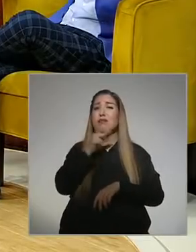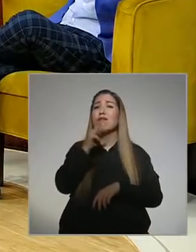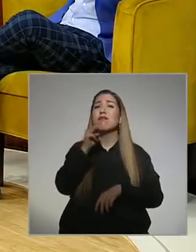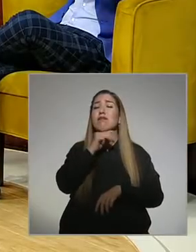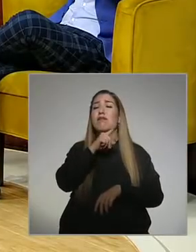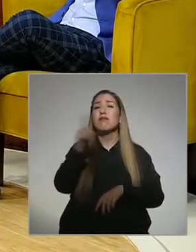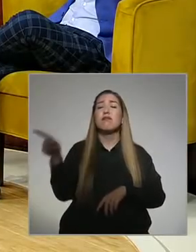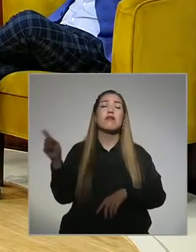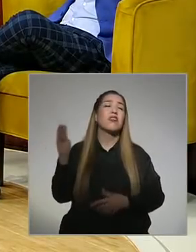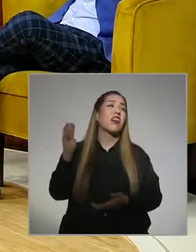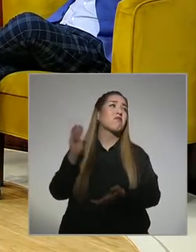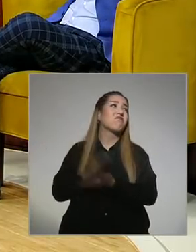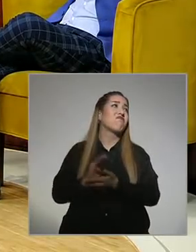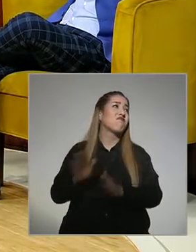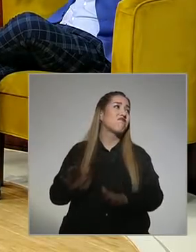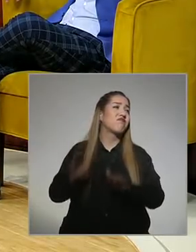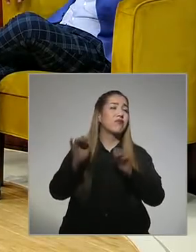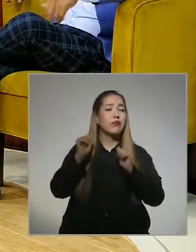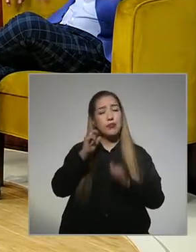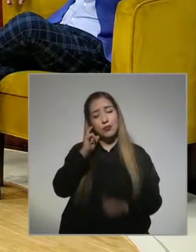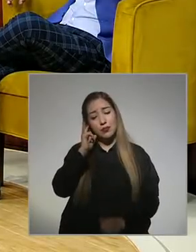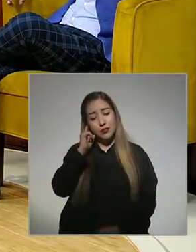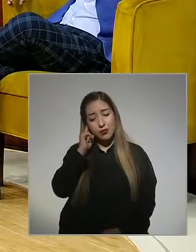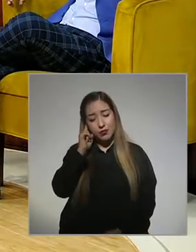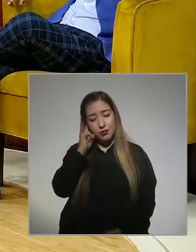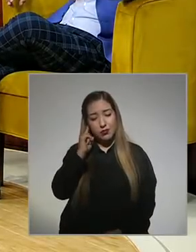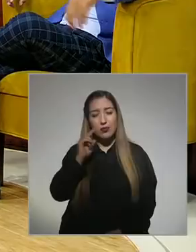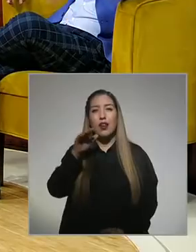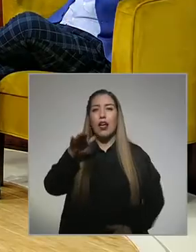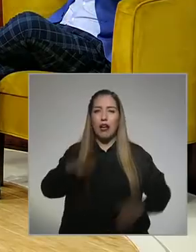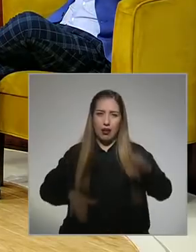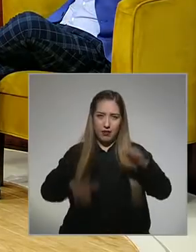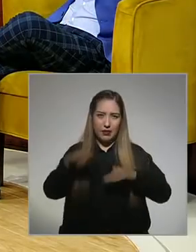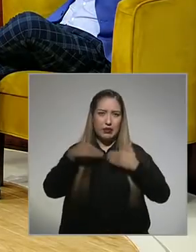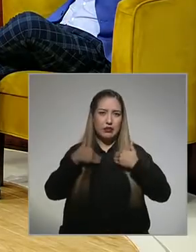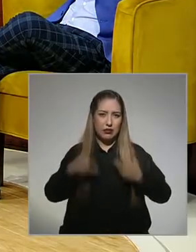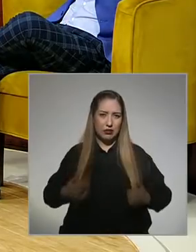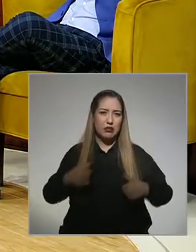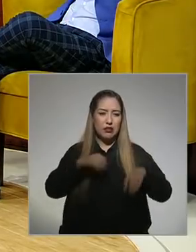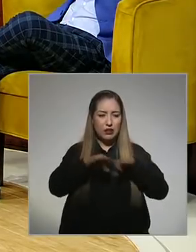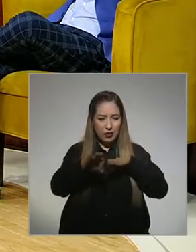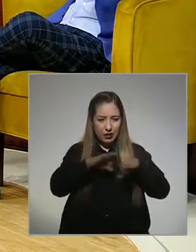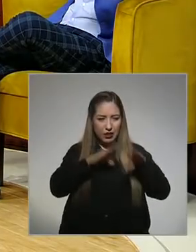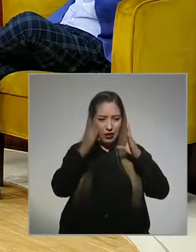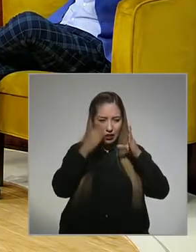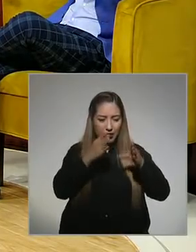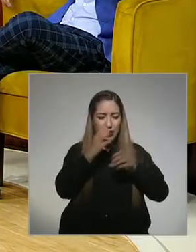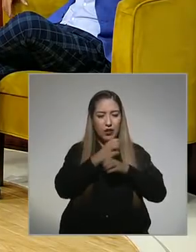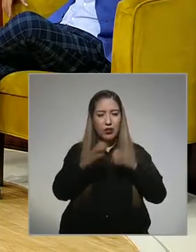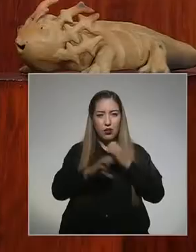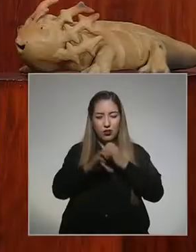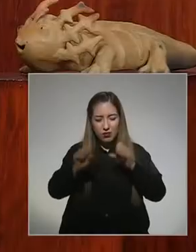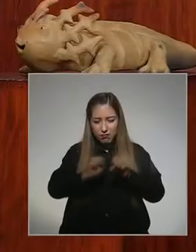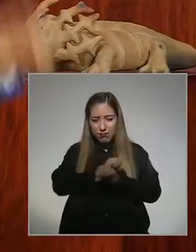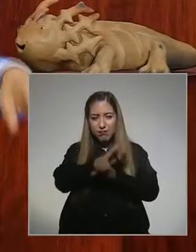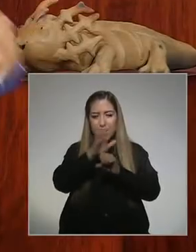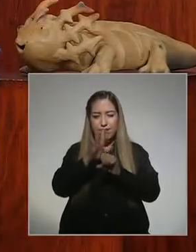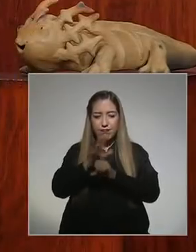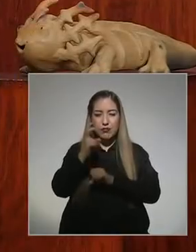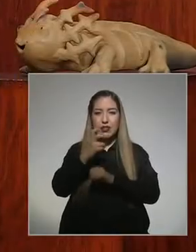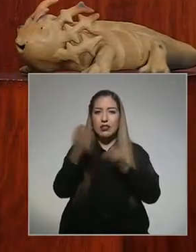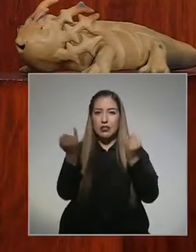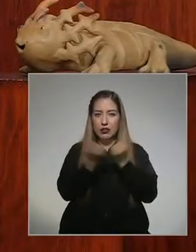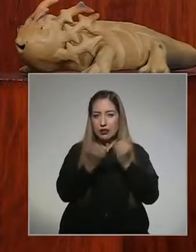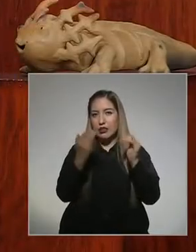sea, entiendo que de pronto la dinámica laboral, toda esta parte del confinamiento que nos llevó a trabajar